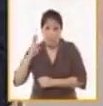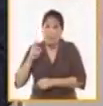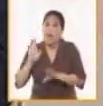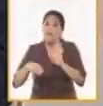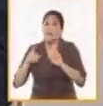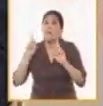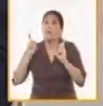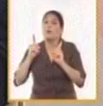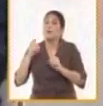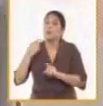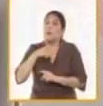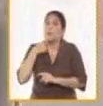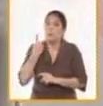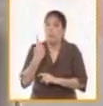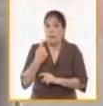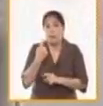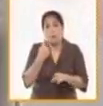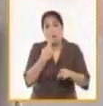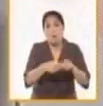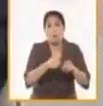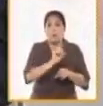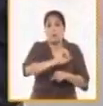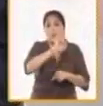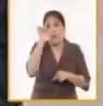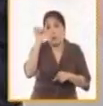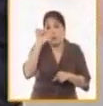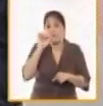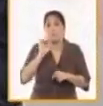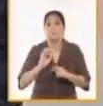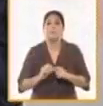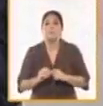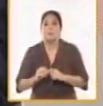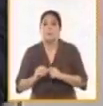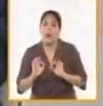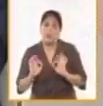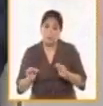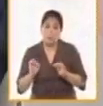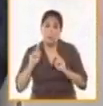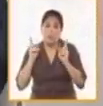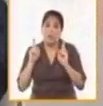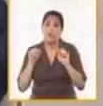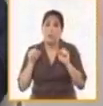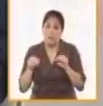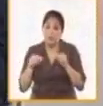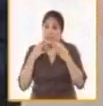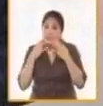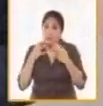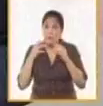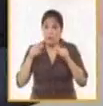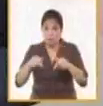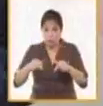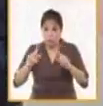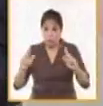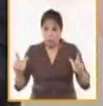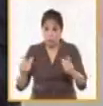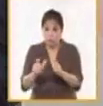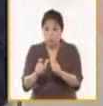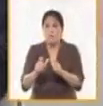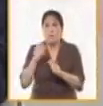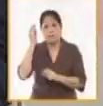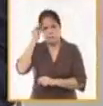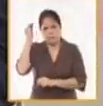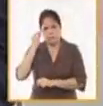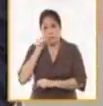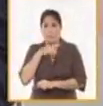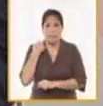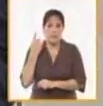y otros pierden. Bueno, uno ganó un puesto y el otro perdió. Y lo importante es que hoy hemos visto cómo han reconocido. Bueno, en